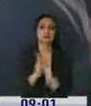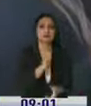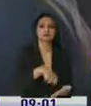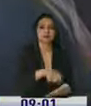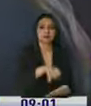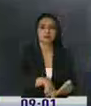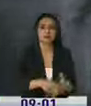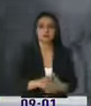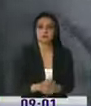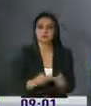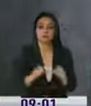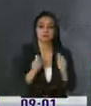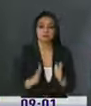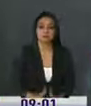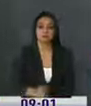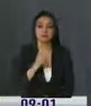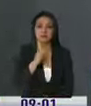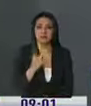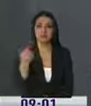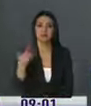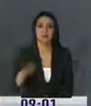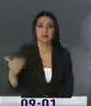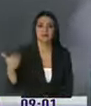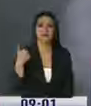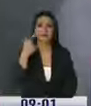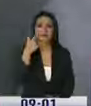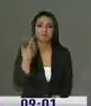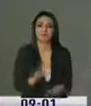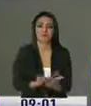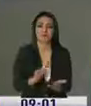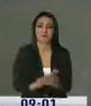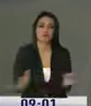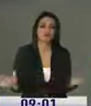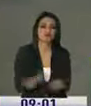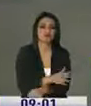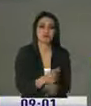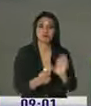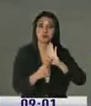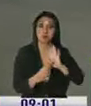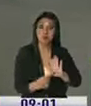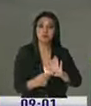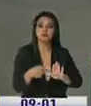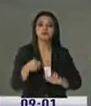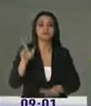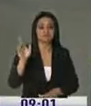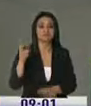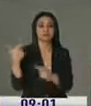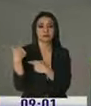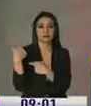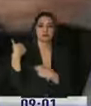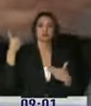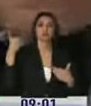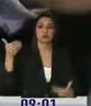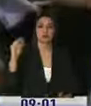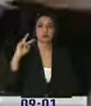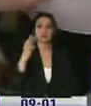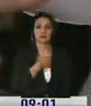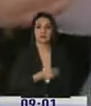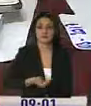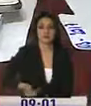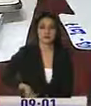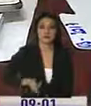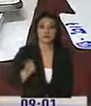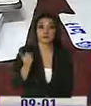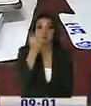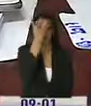Los asambleístas aseguran que se tienen las pruebas suficientes para demostrar la responsabilidad política del vicepresidente